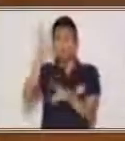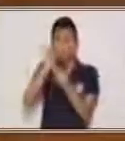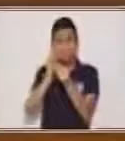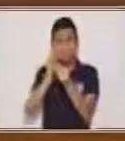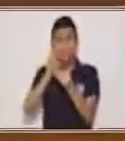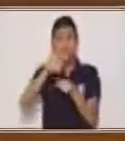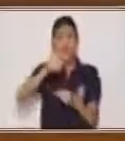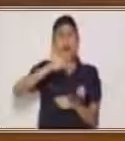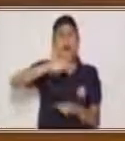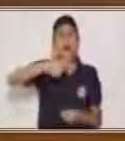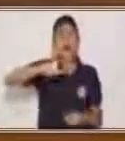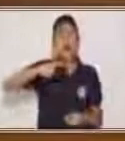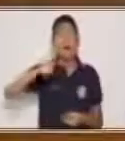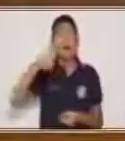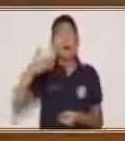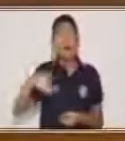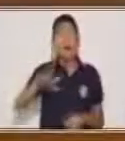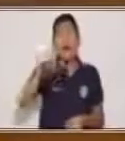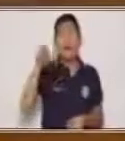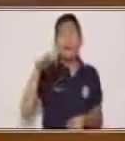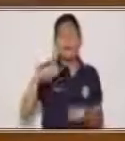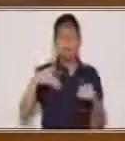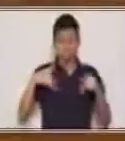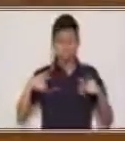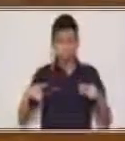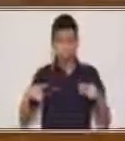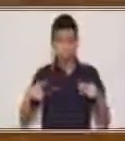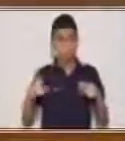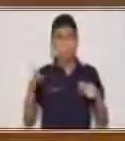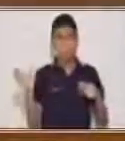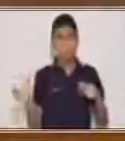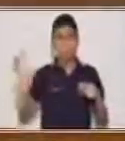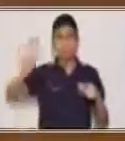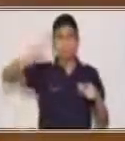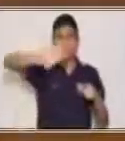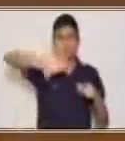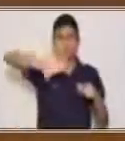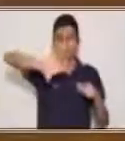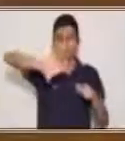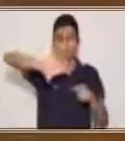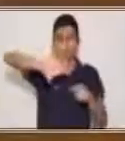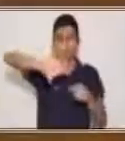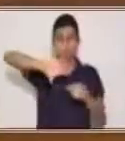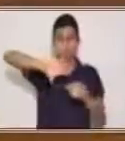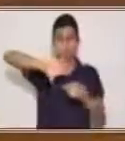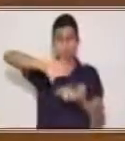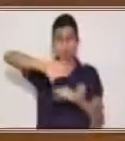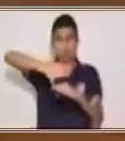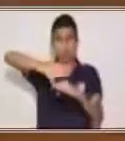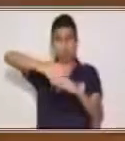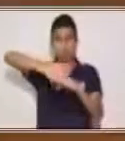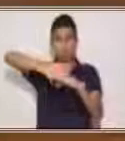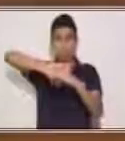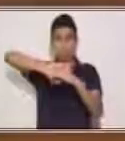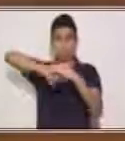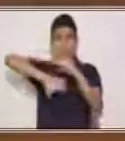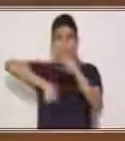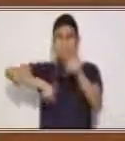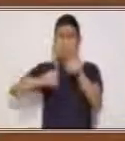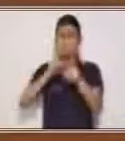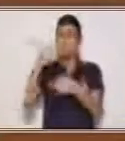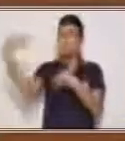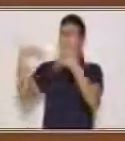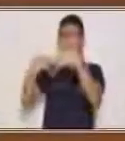El agua estaba fuera del plato y se introdujo. Pero ahora tengo que ver por qué. Entonces vamos a hacer nuestro método